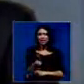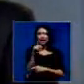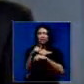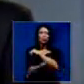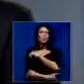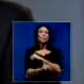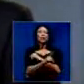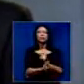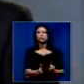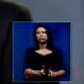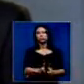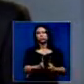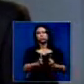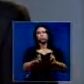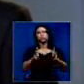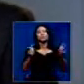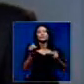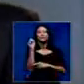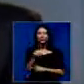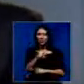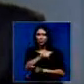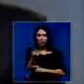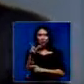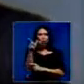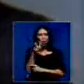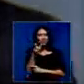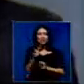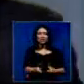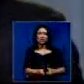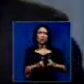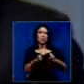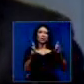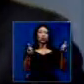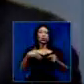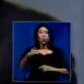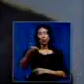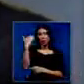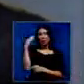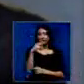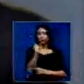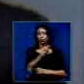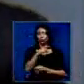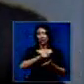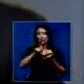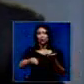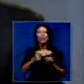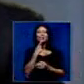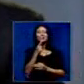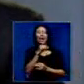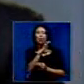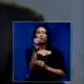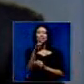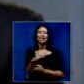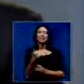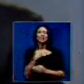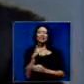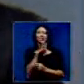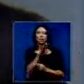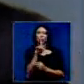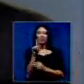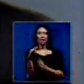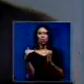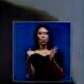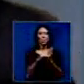un país inmenso. Sí, así como usted lo oye, es inmenso. Cuando estábamos en la escuela nos decían que tenía 51.000 kilómetros